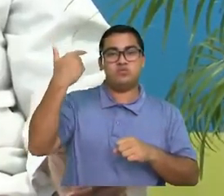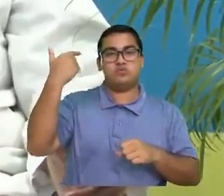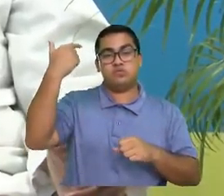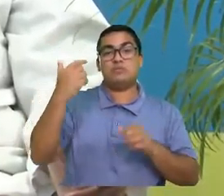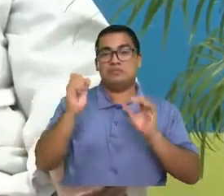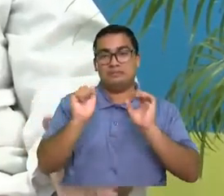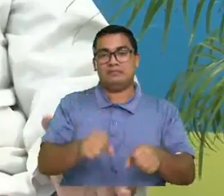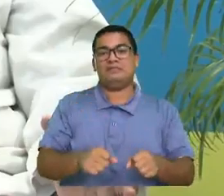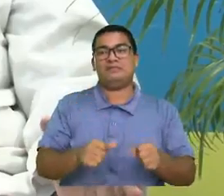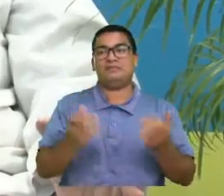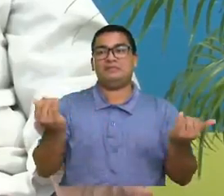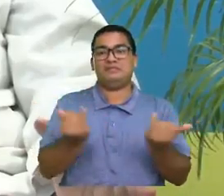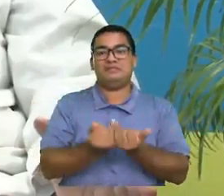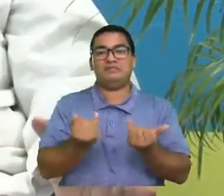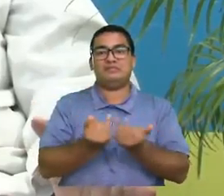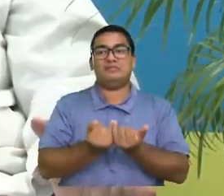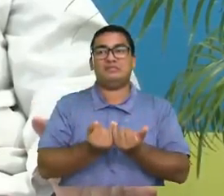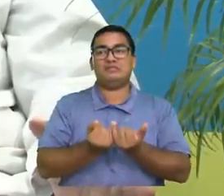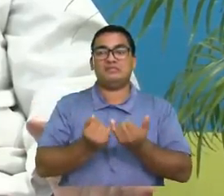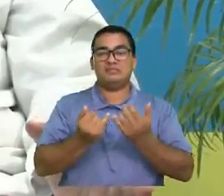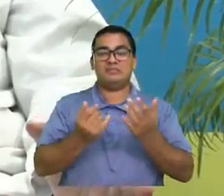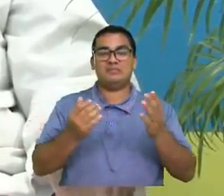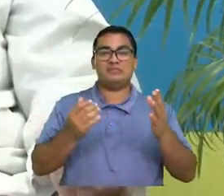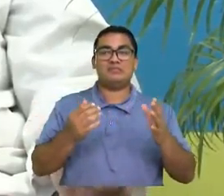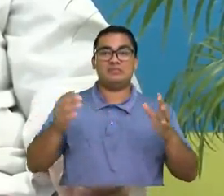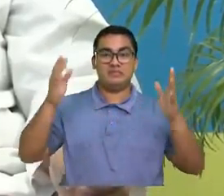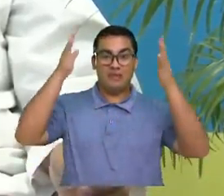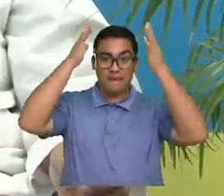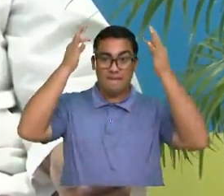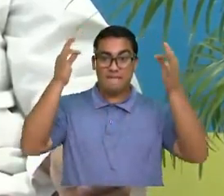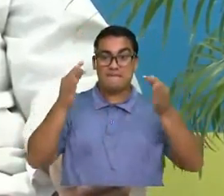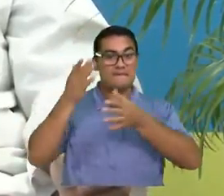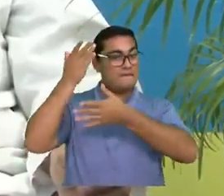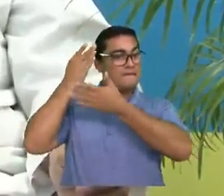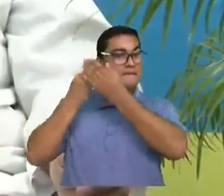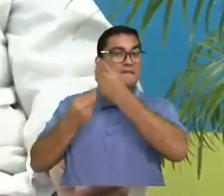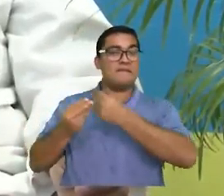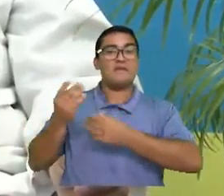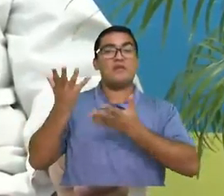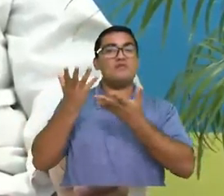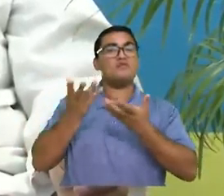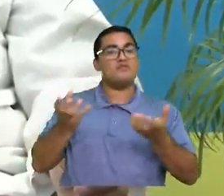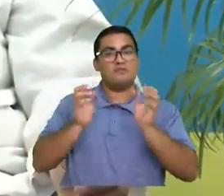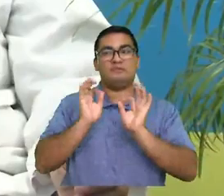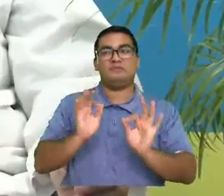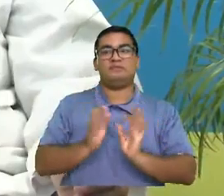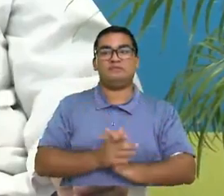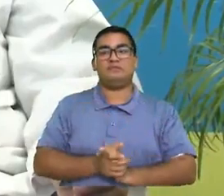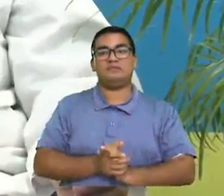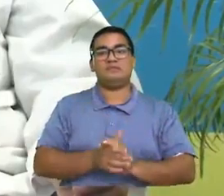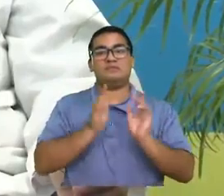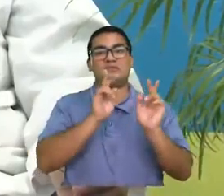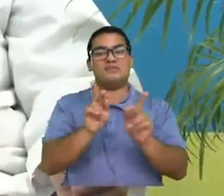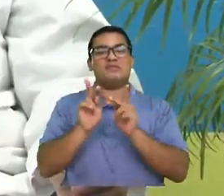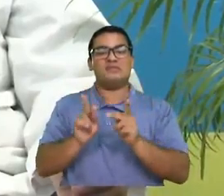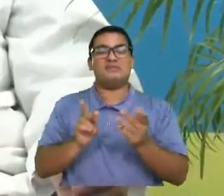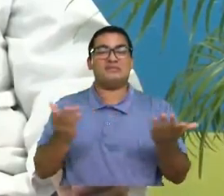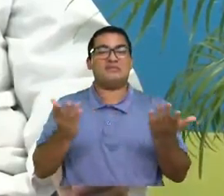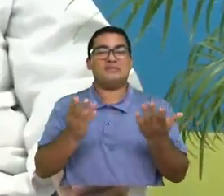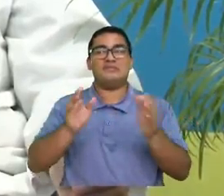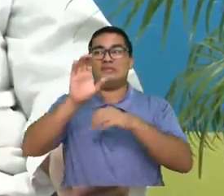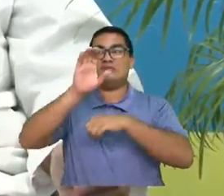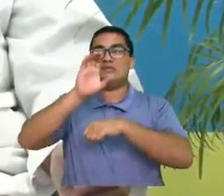pelo para de esa manera garantizar de que el pelo me va a quedar seco. Hay personas que tienen la costumbre de